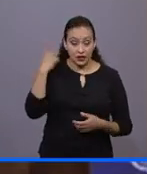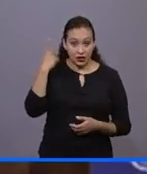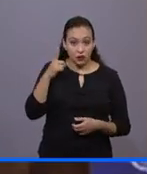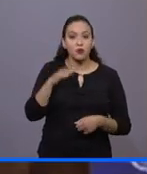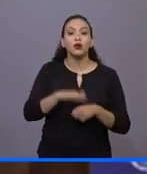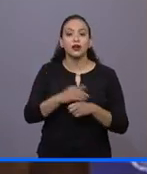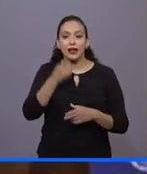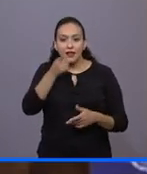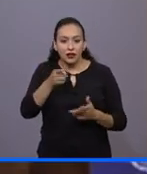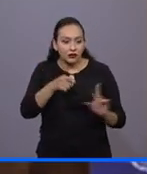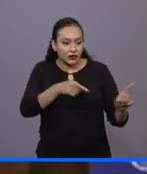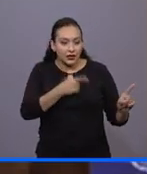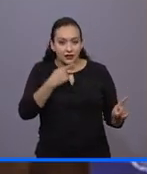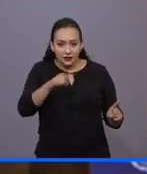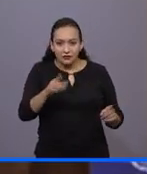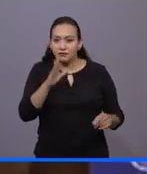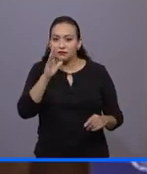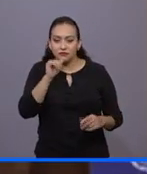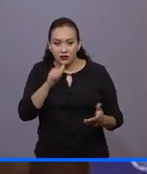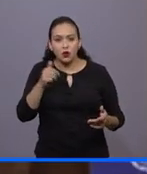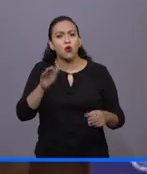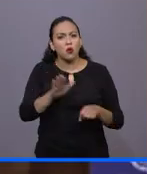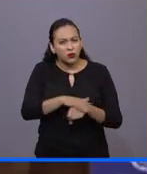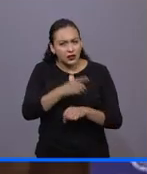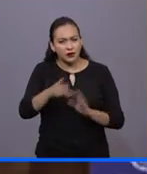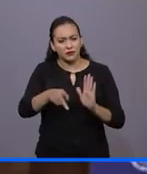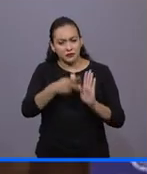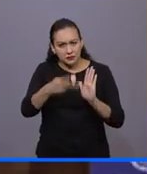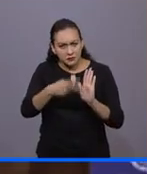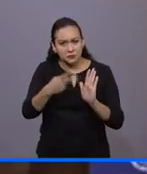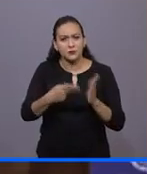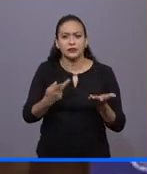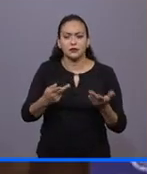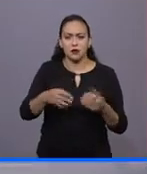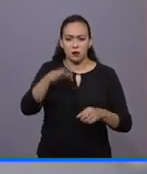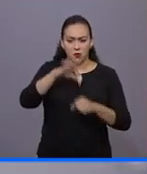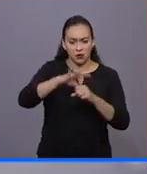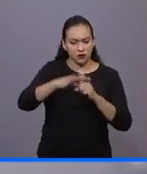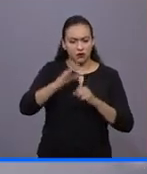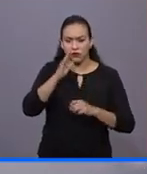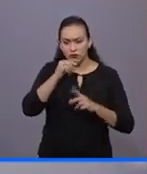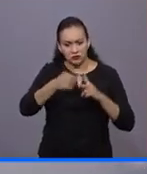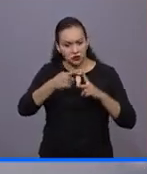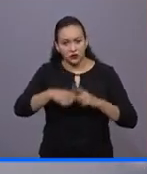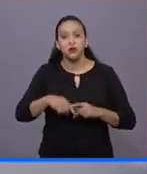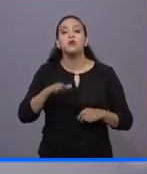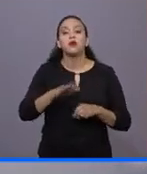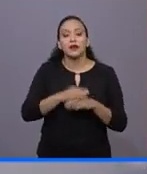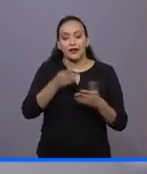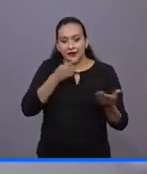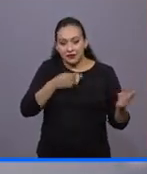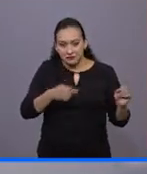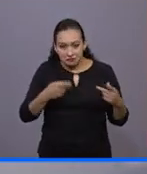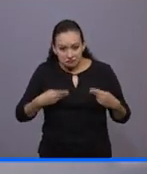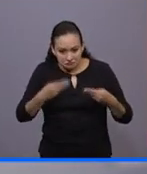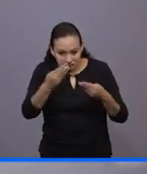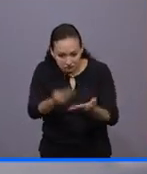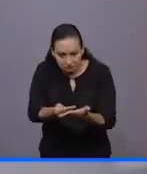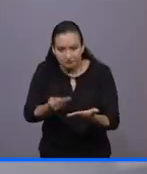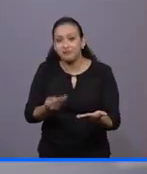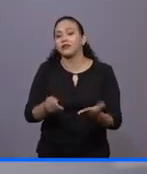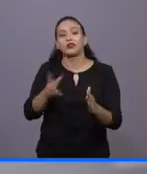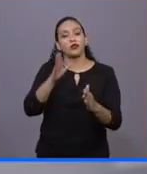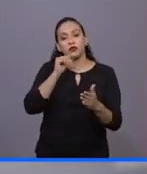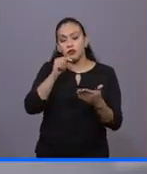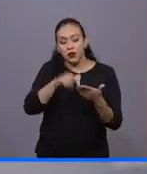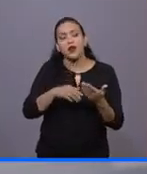que declaró improcedente el nuevo recuento de votos en el municipio de Lerdo, ya que no se cumplían los requisitos legales para ordenar la